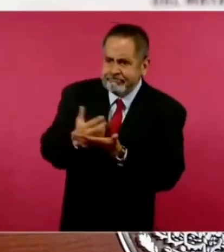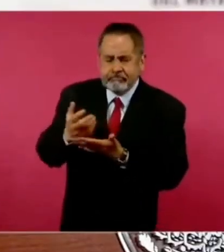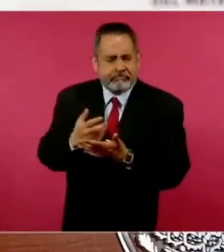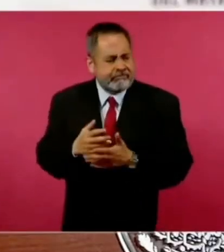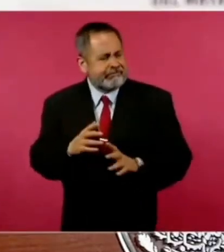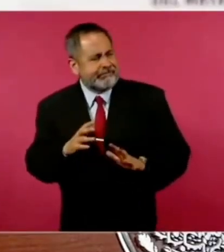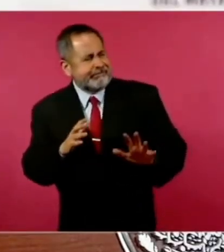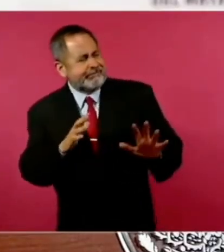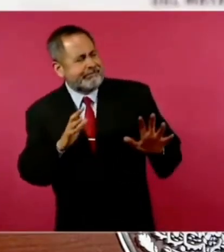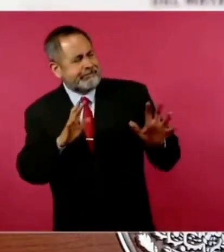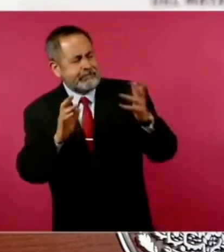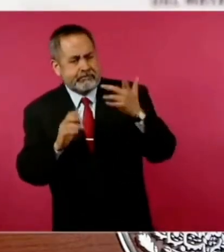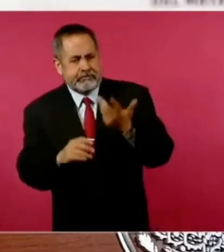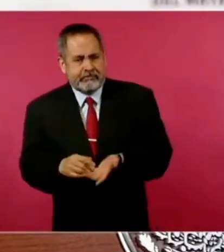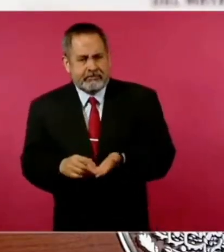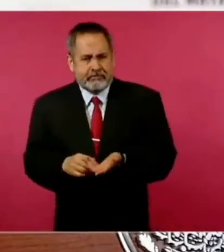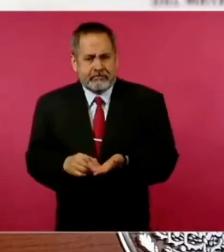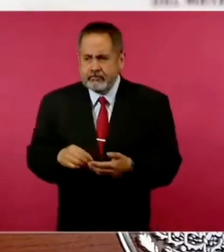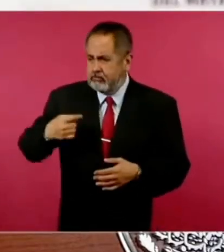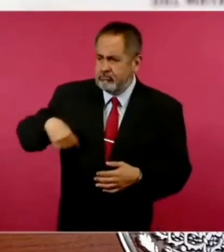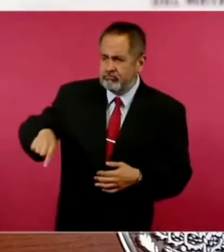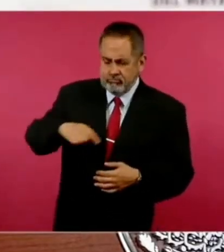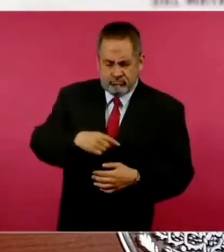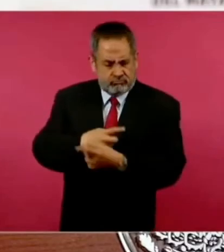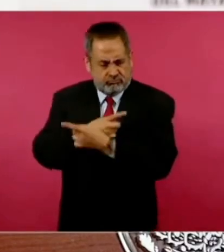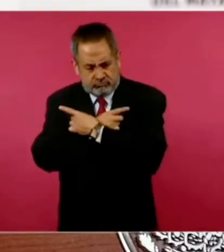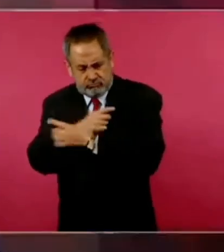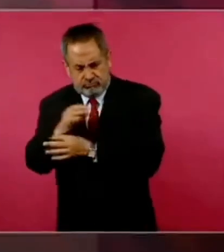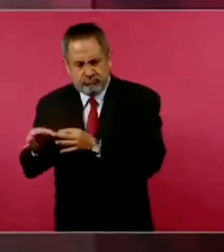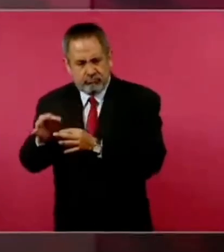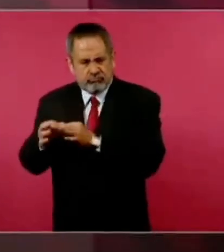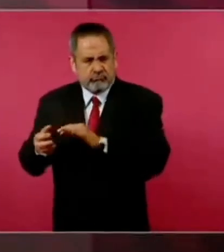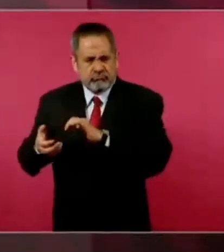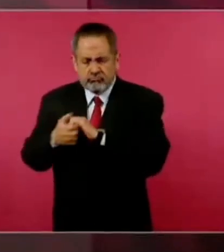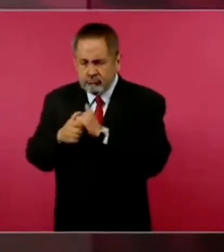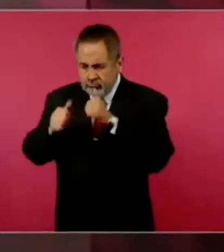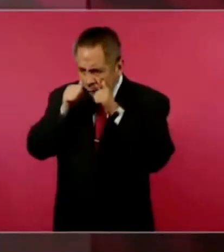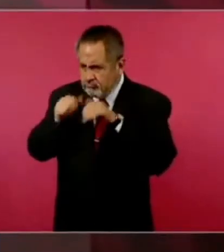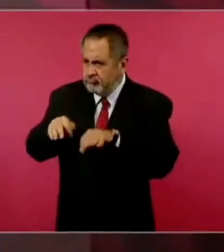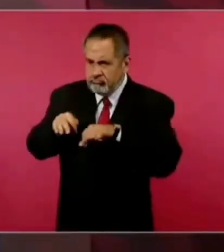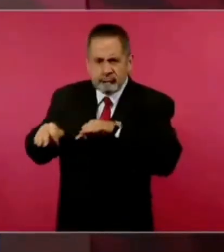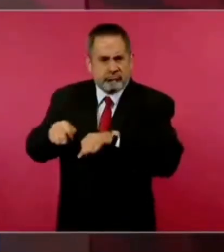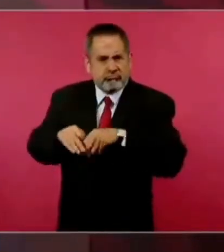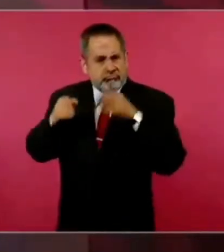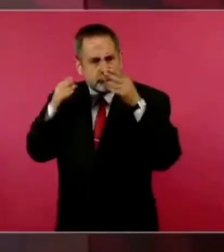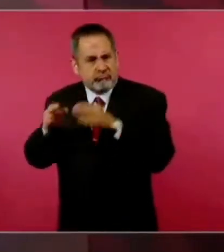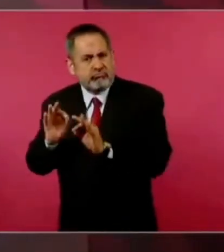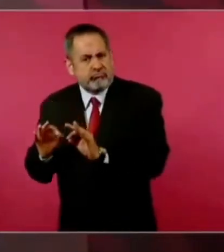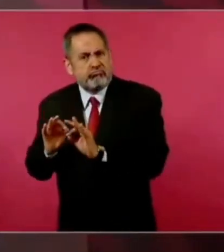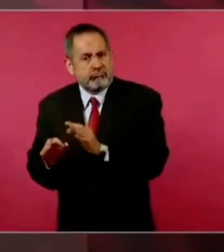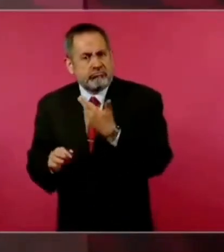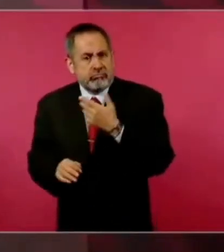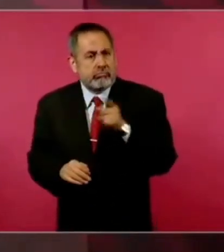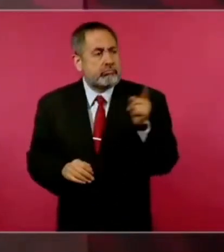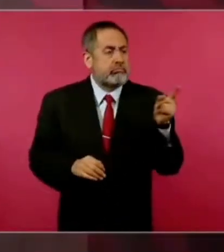de honestidad, de fraternidad, de vocación por el trabajo.